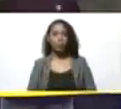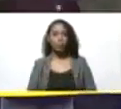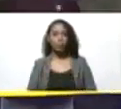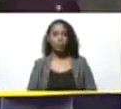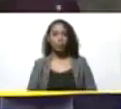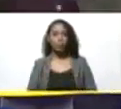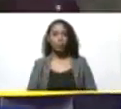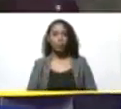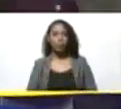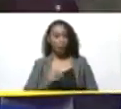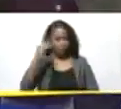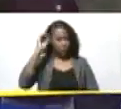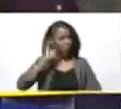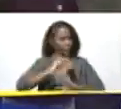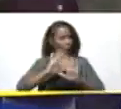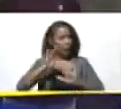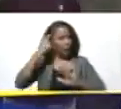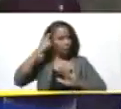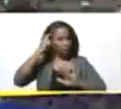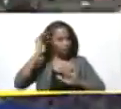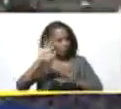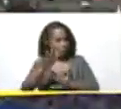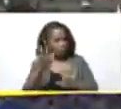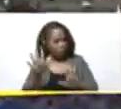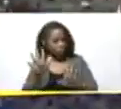Están ubicados, ¿verdad?